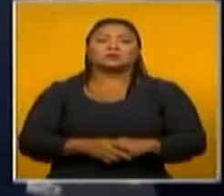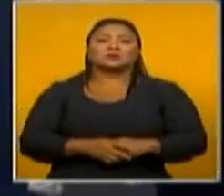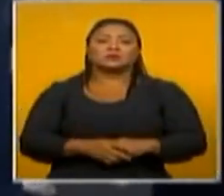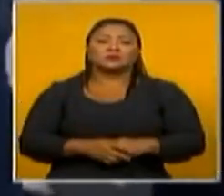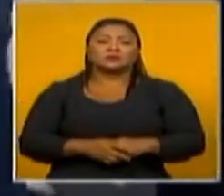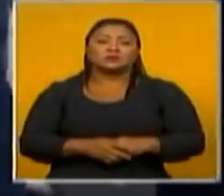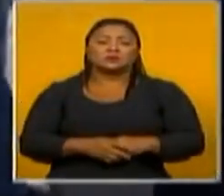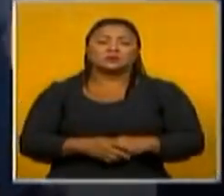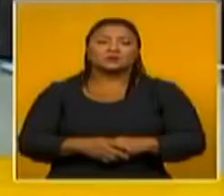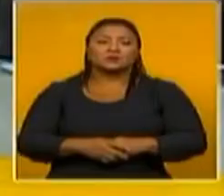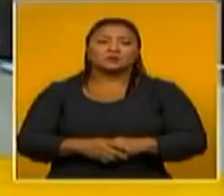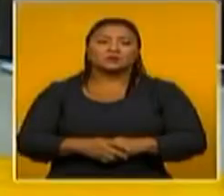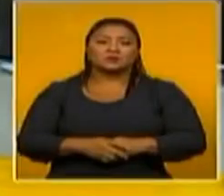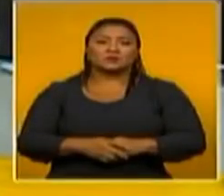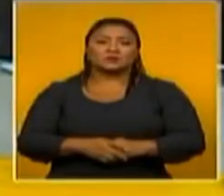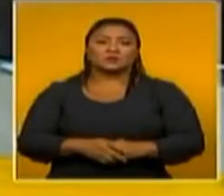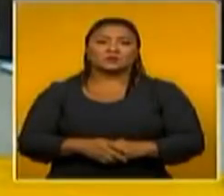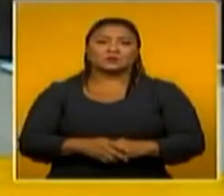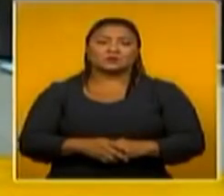Noticiero 1.